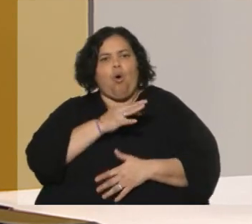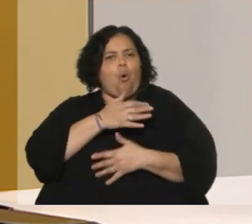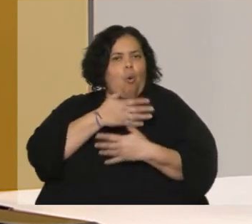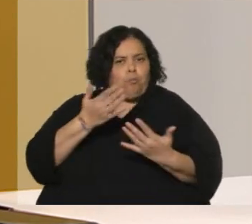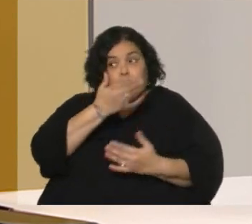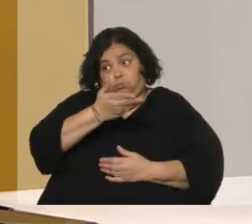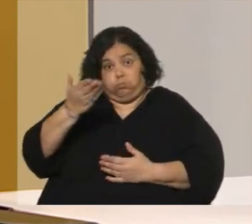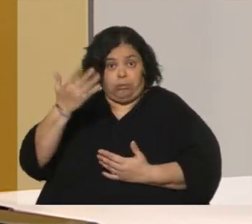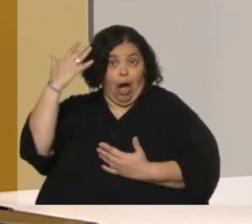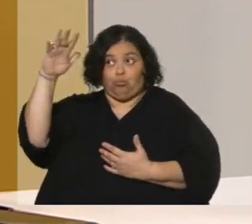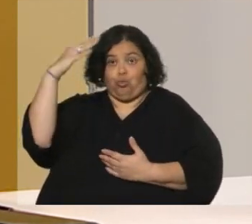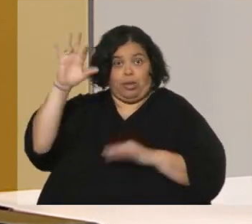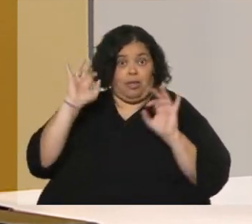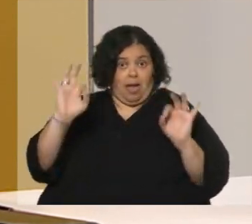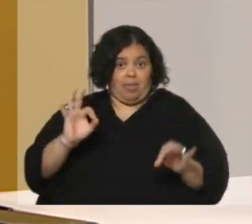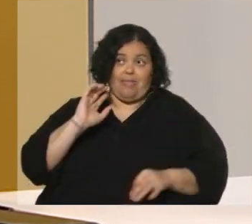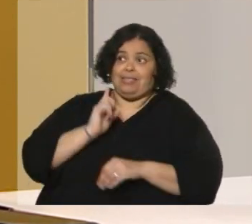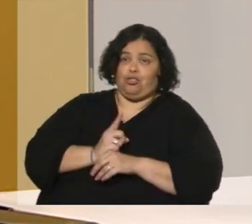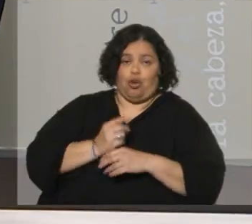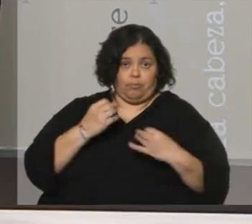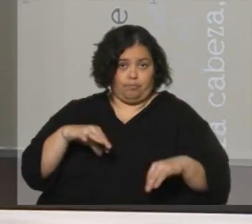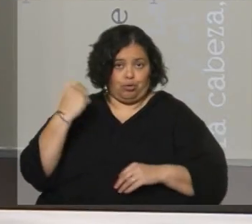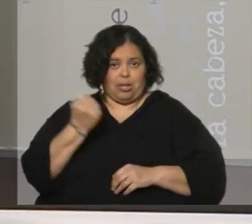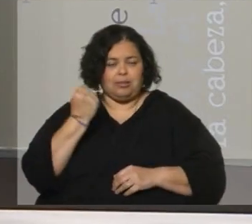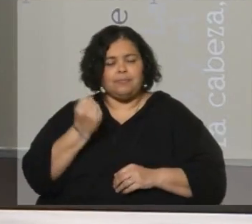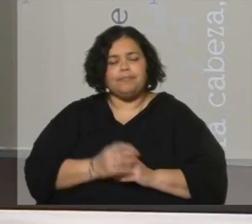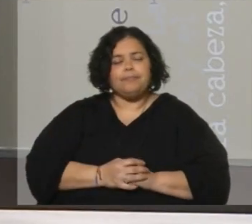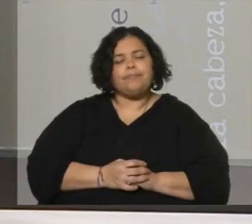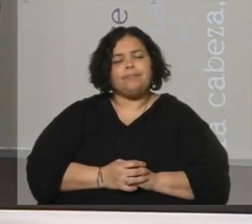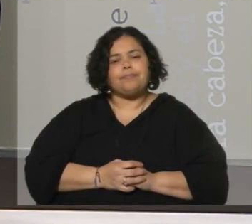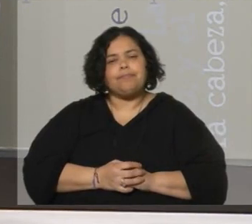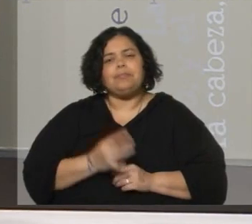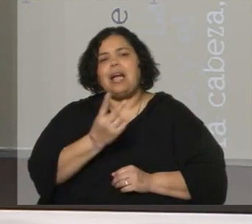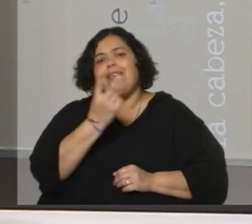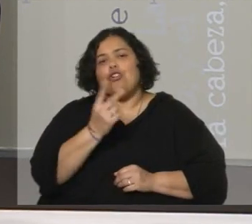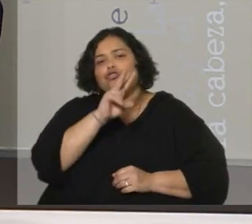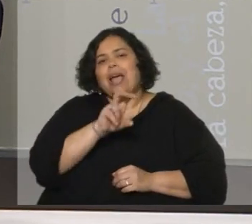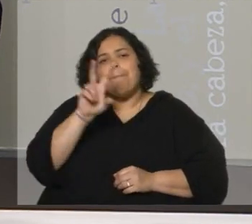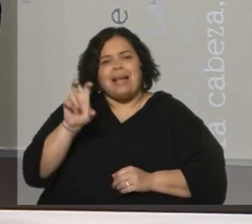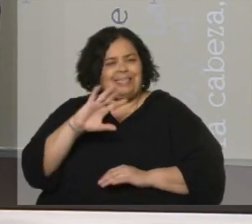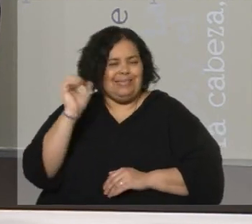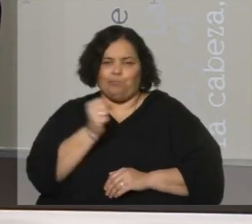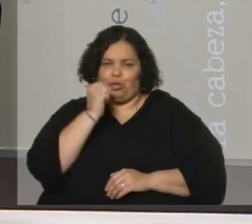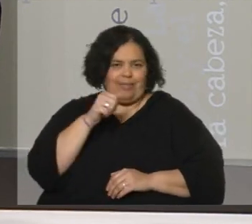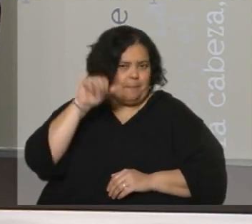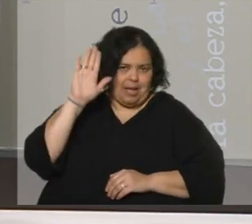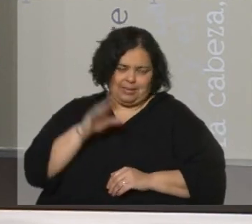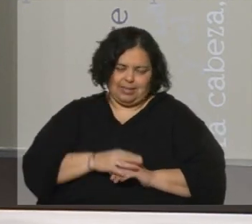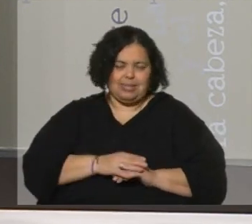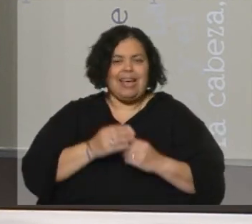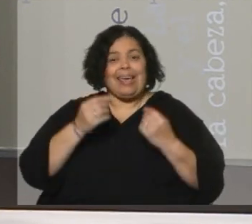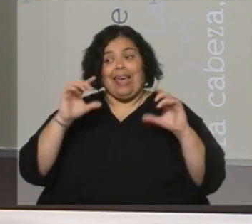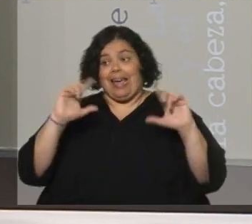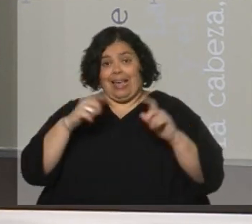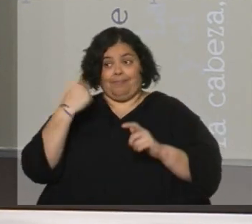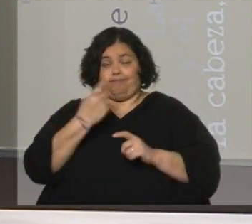primera línea verdad en el campo de las decisiones Bueno hoy hoy en día hay dos temas creo que muy muy importantes que que el sector está